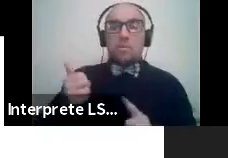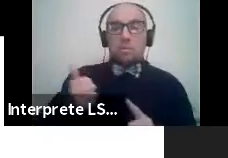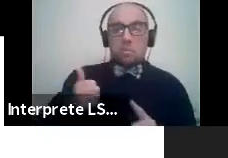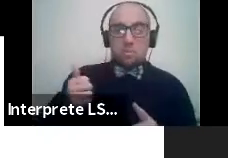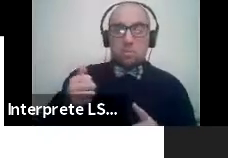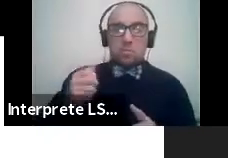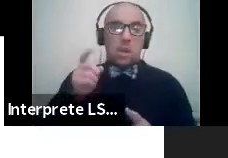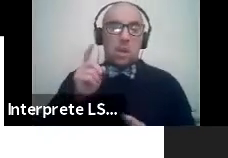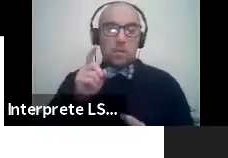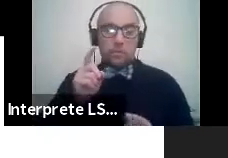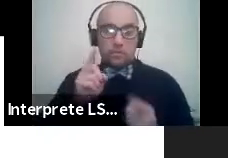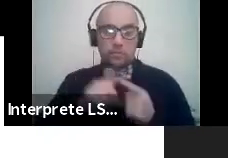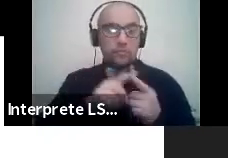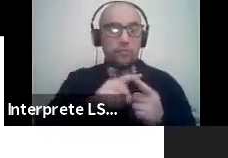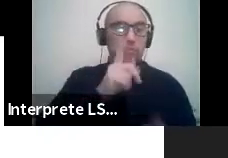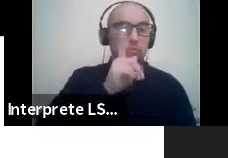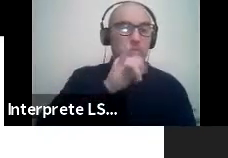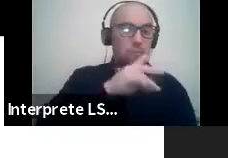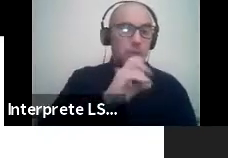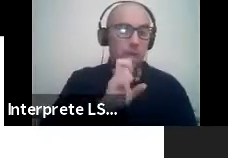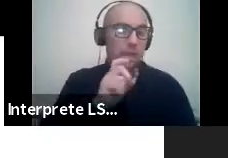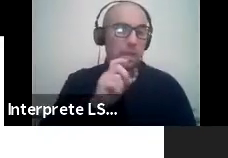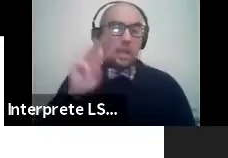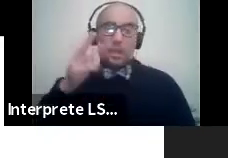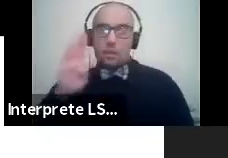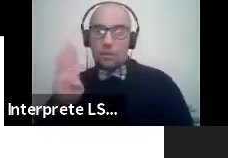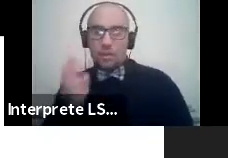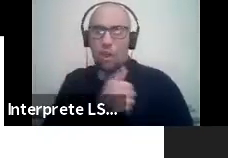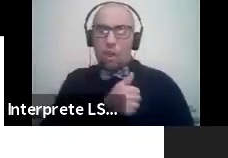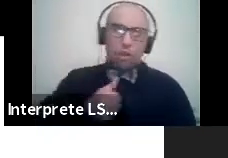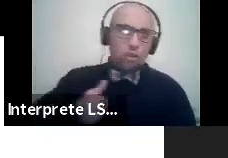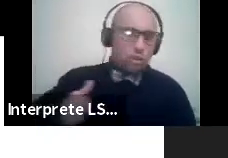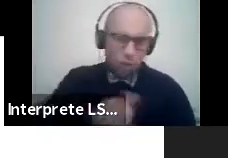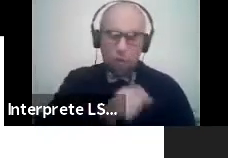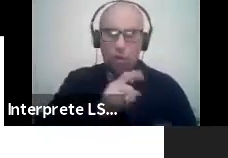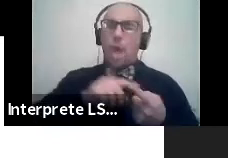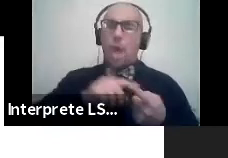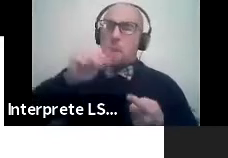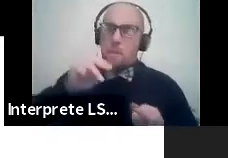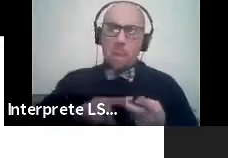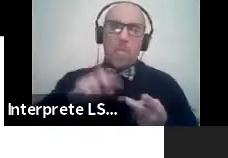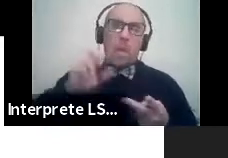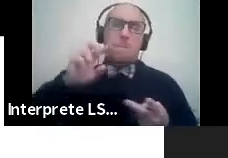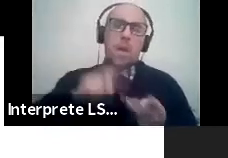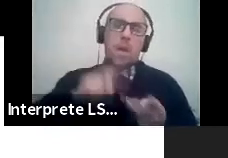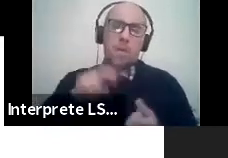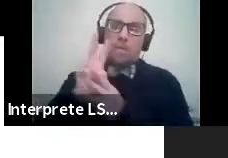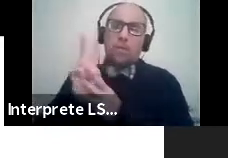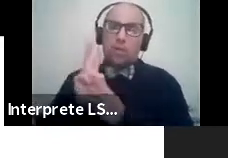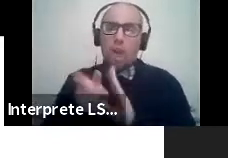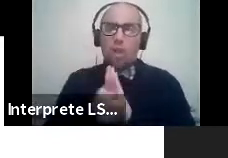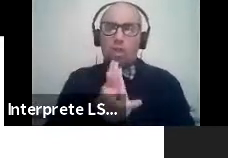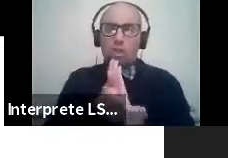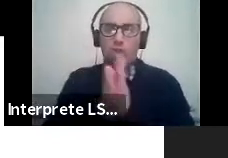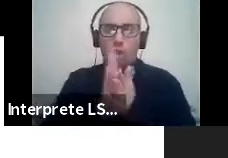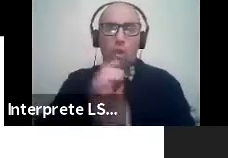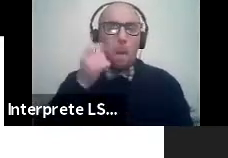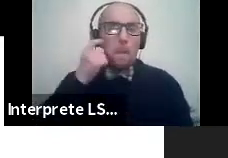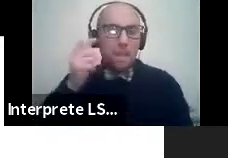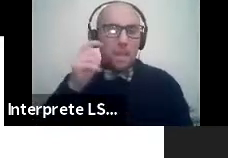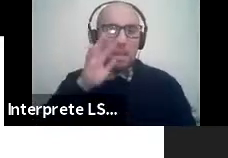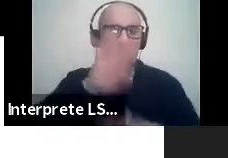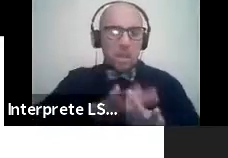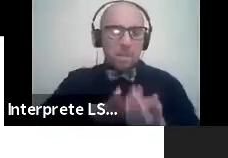a tercero básico, todos los tienen. O sea, las mamás, los papás y las educadoras, todas piensan que la matemática es más masculina